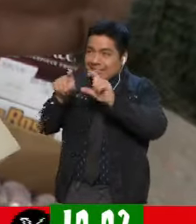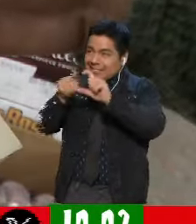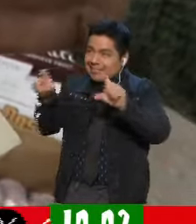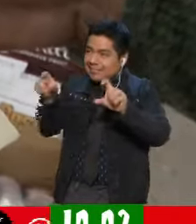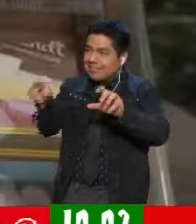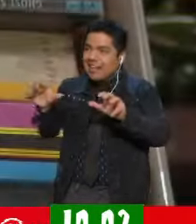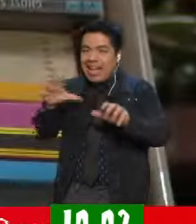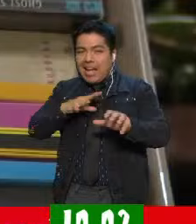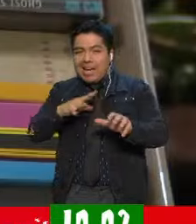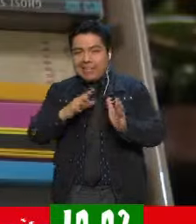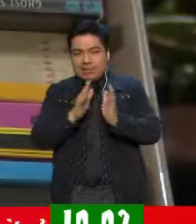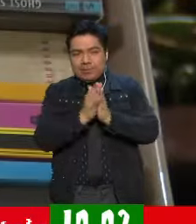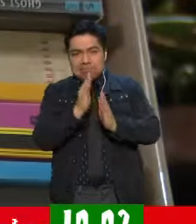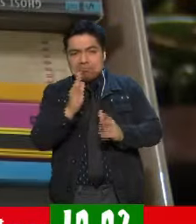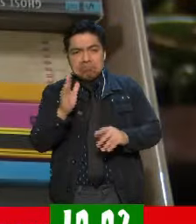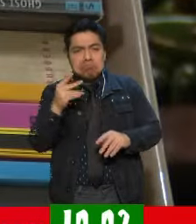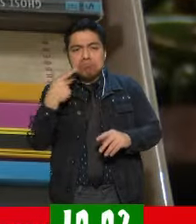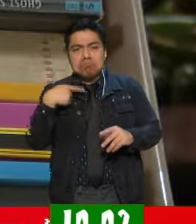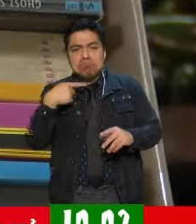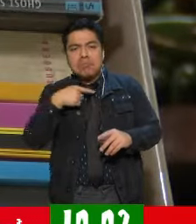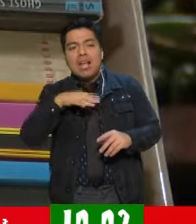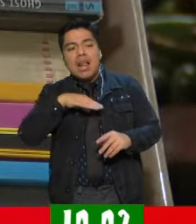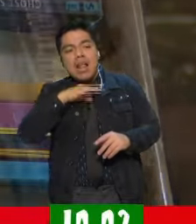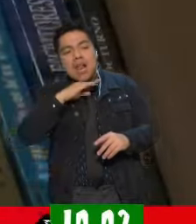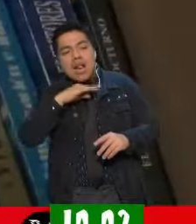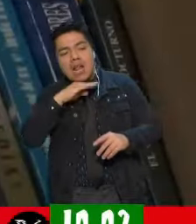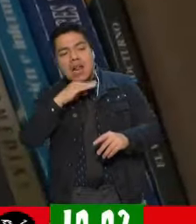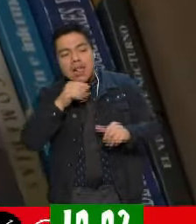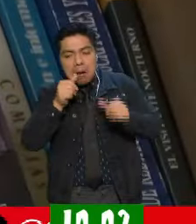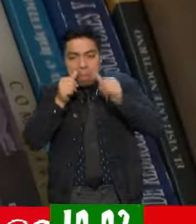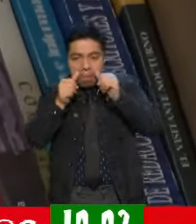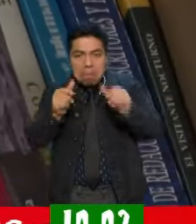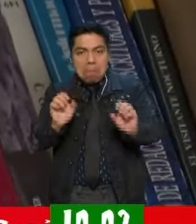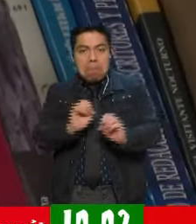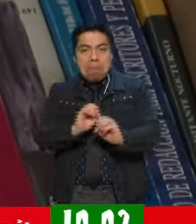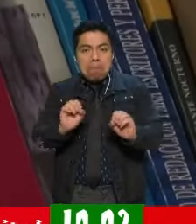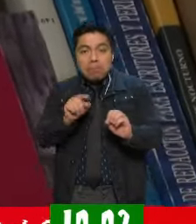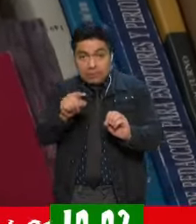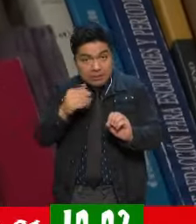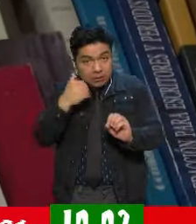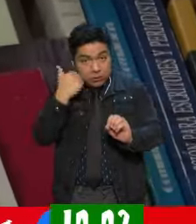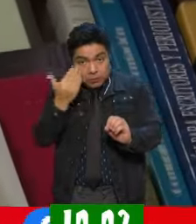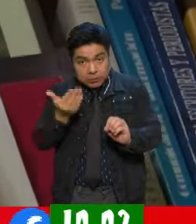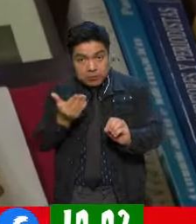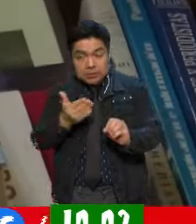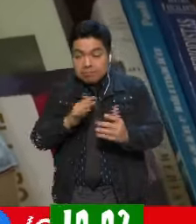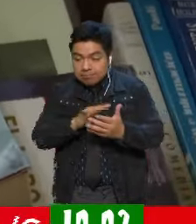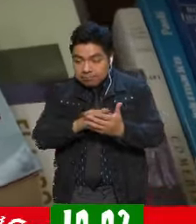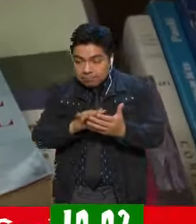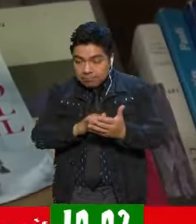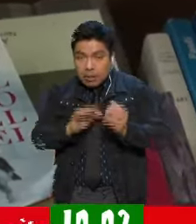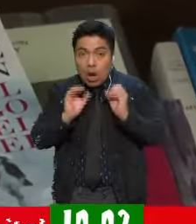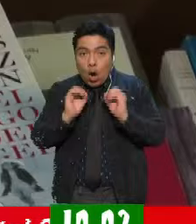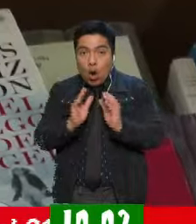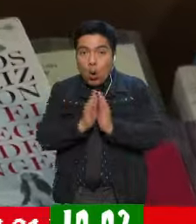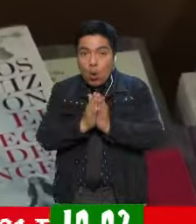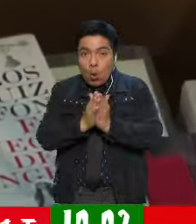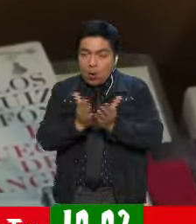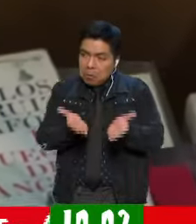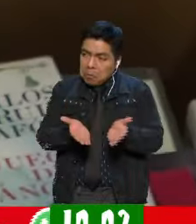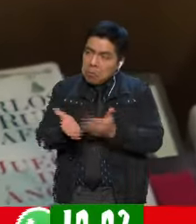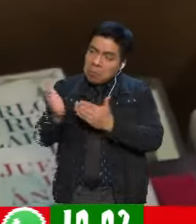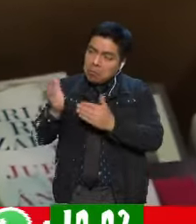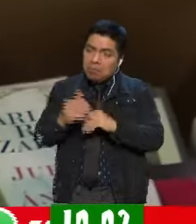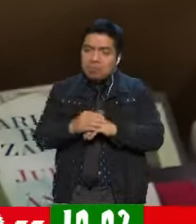promociona la biblioteca pues no es para público en general cualquiera que tenga las ganas de leer y querer llevarse un libro para